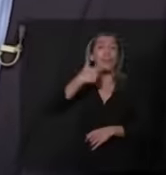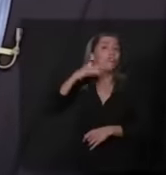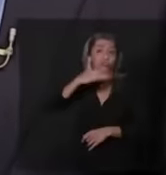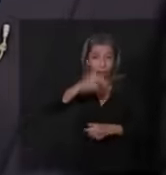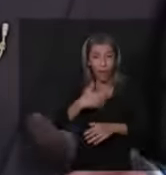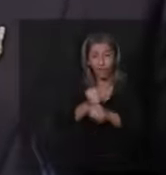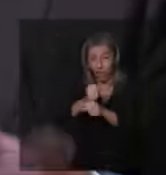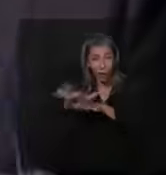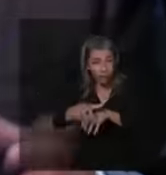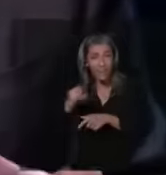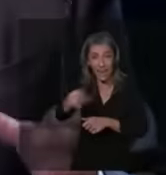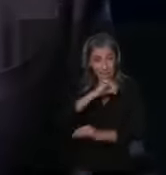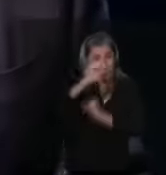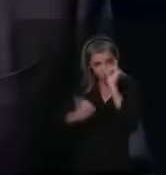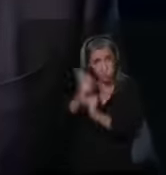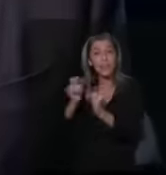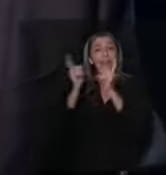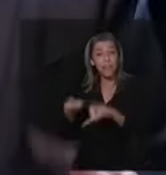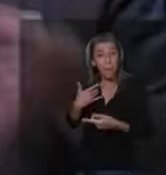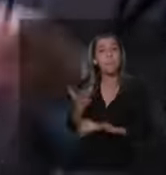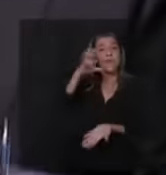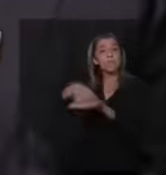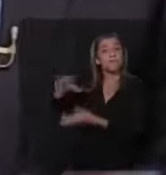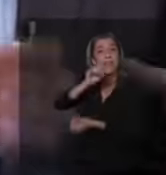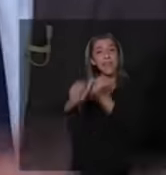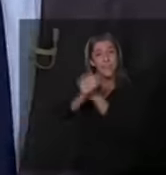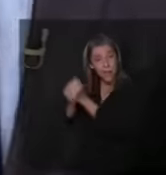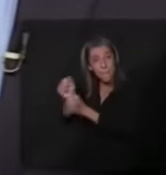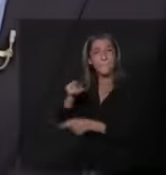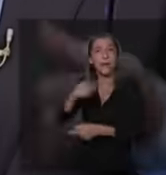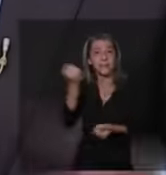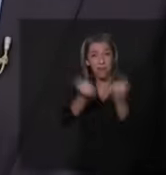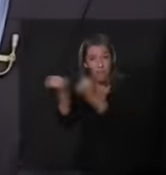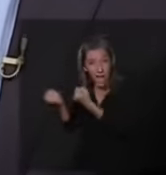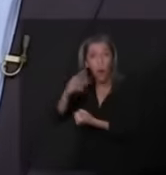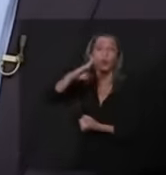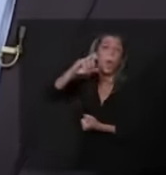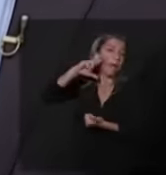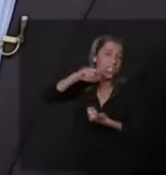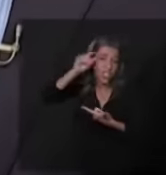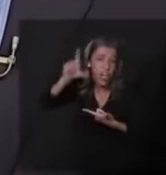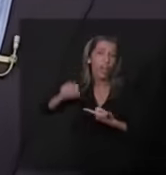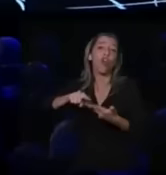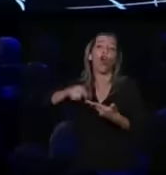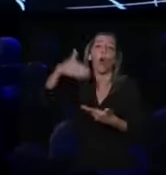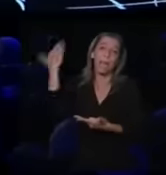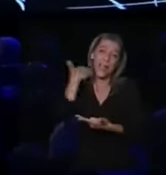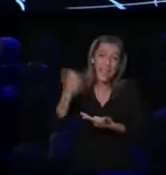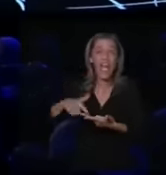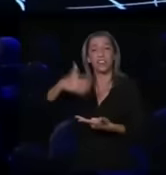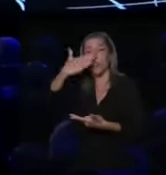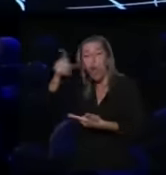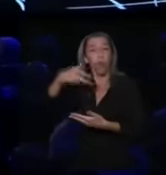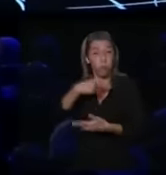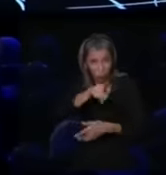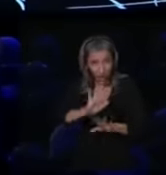que explicarle a los trabajadores de las terminales automotrices de Pacheco, de La Matanza y del Gran Córdoba. La ruptura del